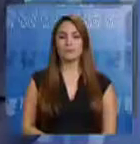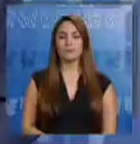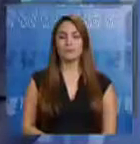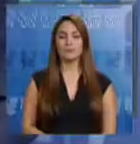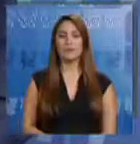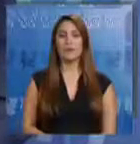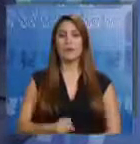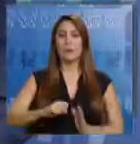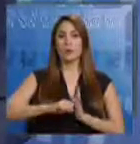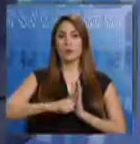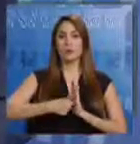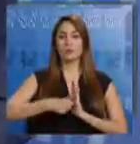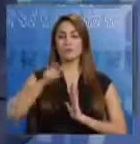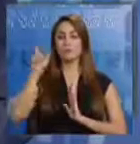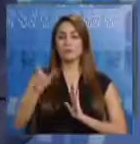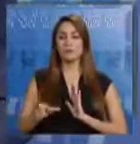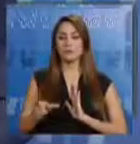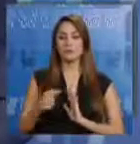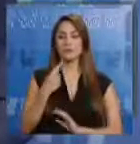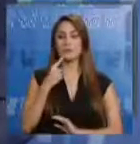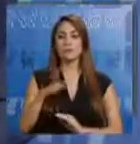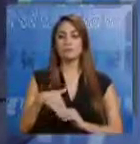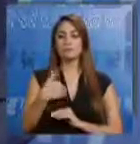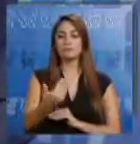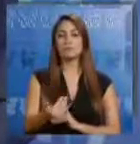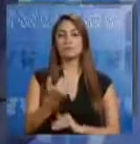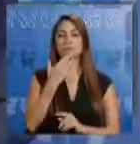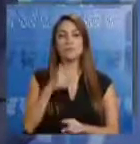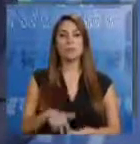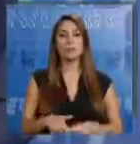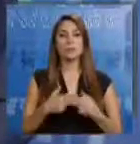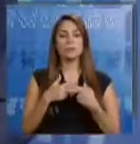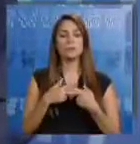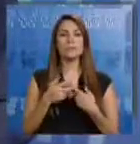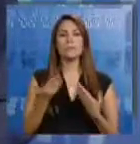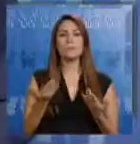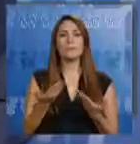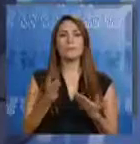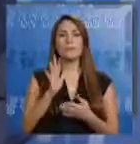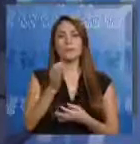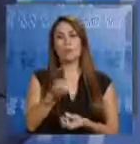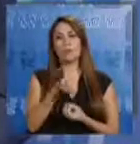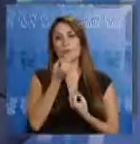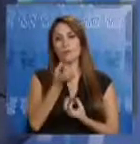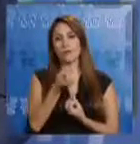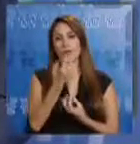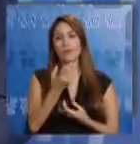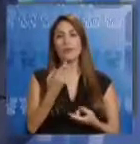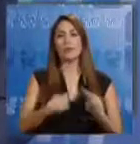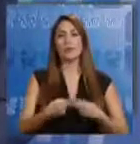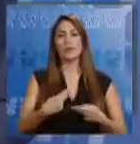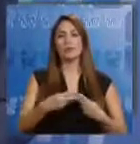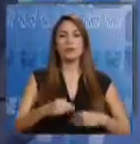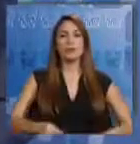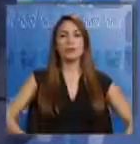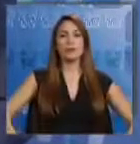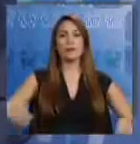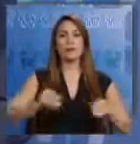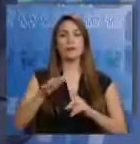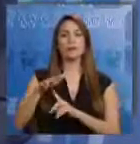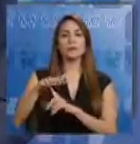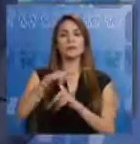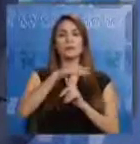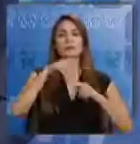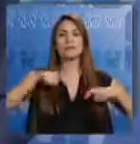Y el contralor Carlos Poli anunció que en los próximos días se dará a conocer el contenido del informe sobre la venta de los terrenos para la construcción del Parque Samanes